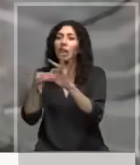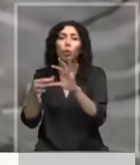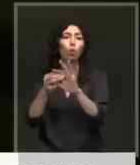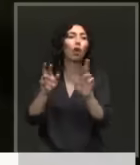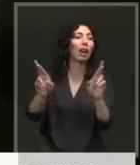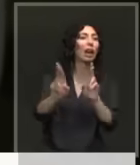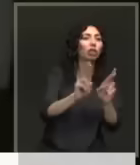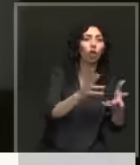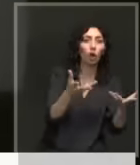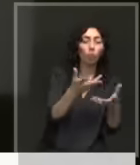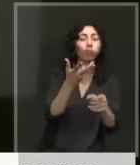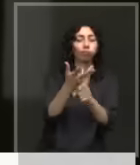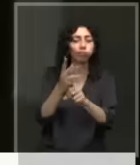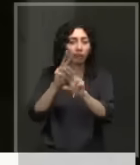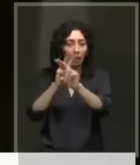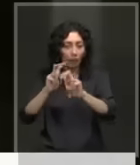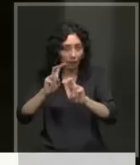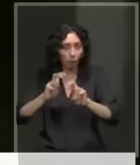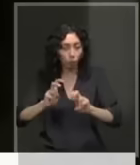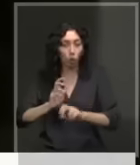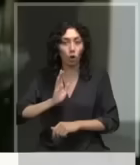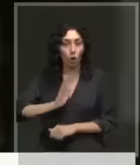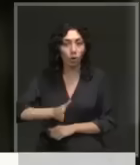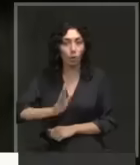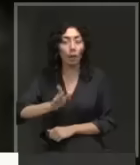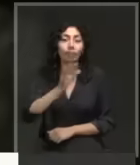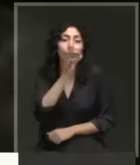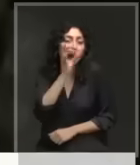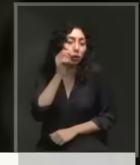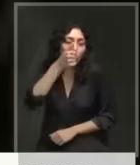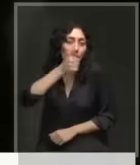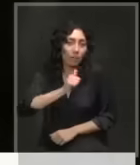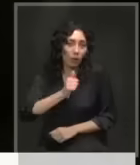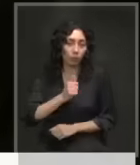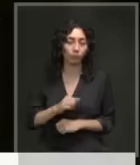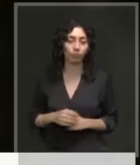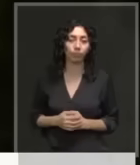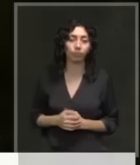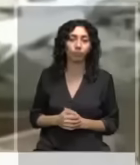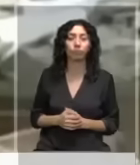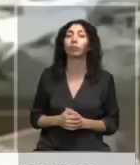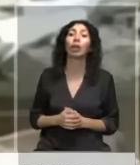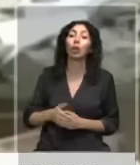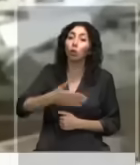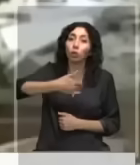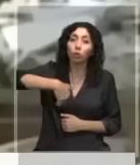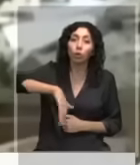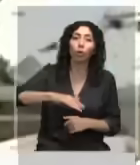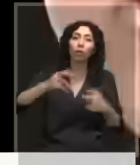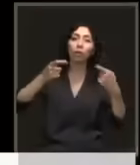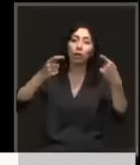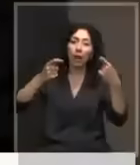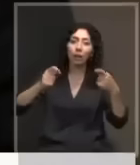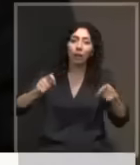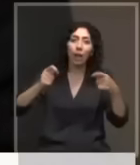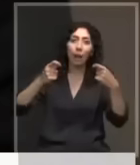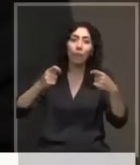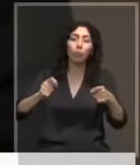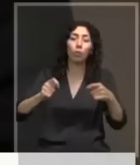continúan y continuarán siendo secretos. Estamos tratando de mantenernos